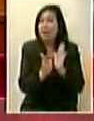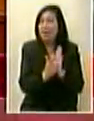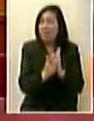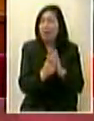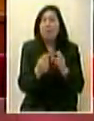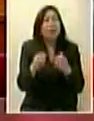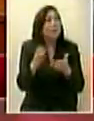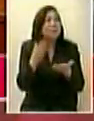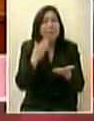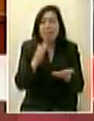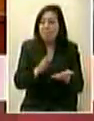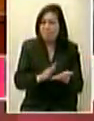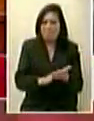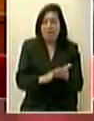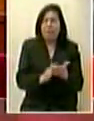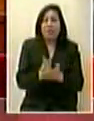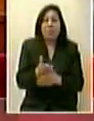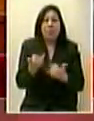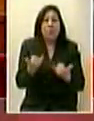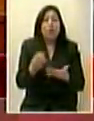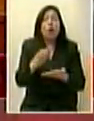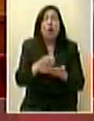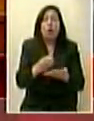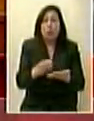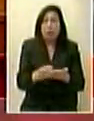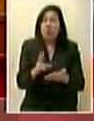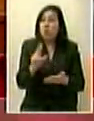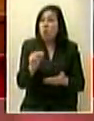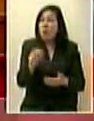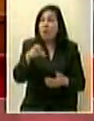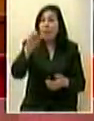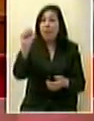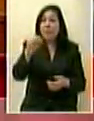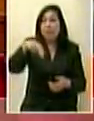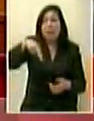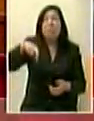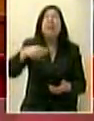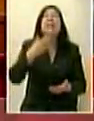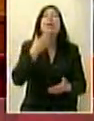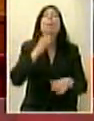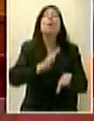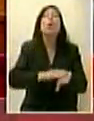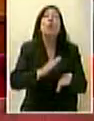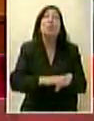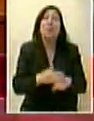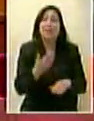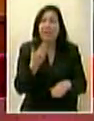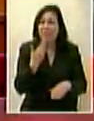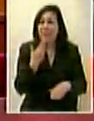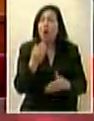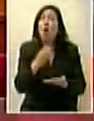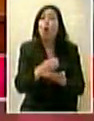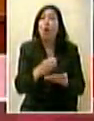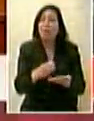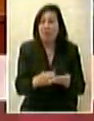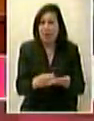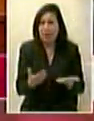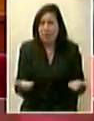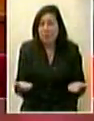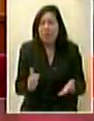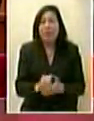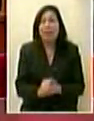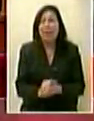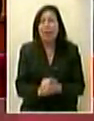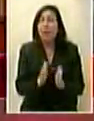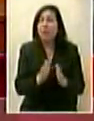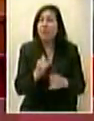que fue perforado a través de estos contratos de servicios no personales, ¿quién lo generó? O a través de estas contrataciones, a través